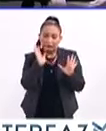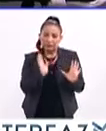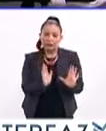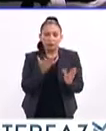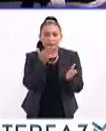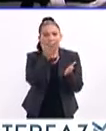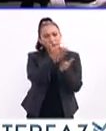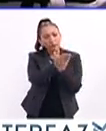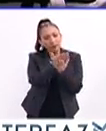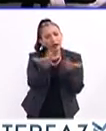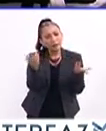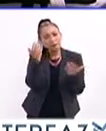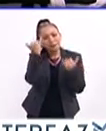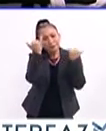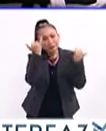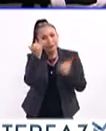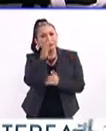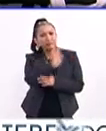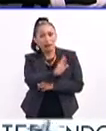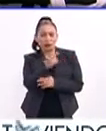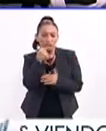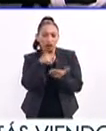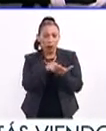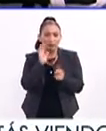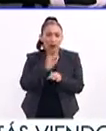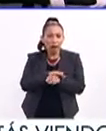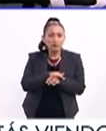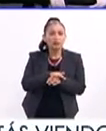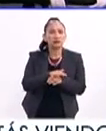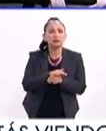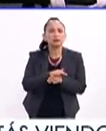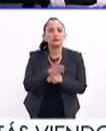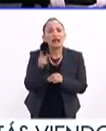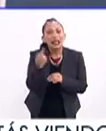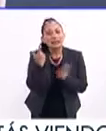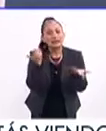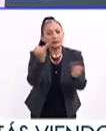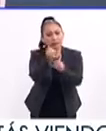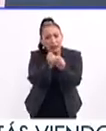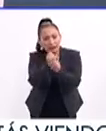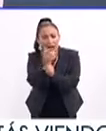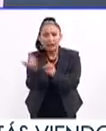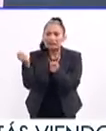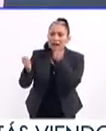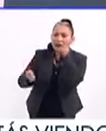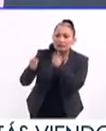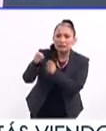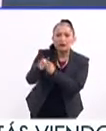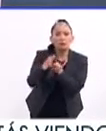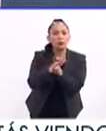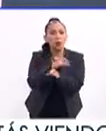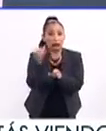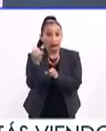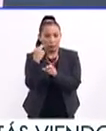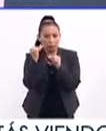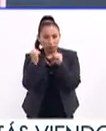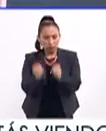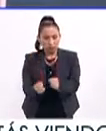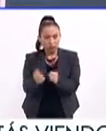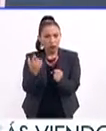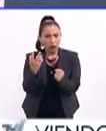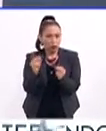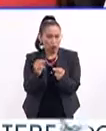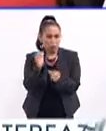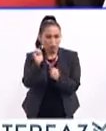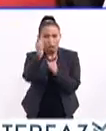te acercas a esa cosmovisión. Sí. Y yo creo que más que nada es el investigar, el indagar, porque les aseguro que no